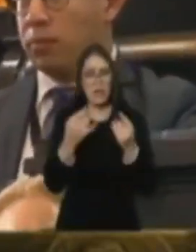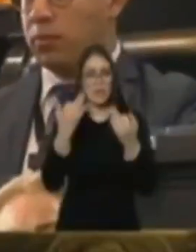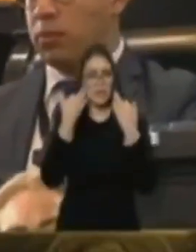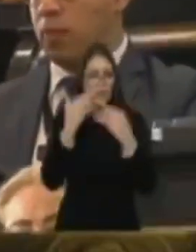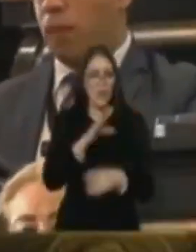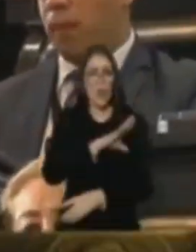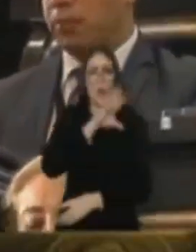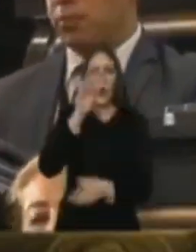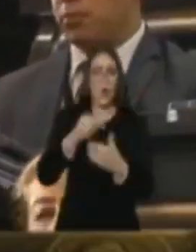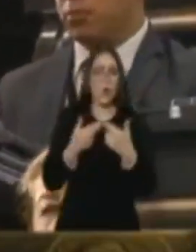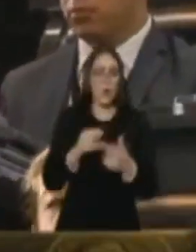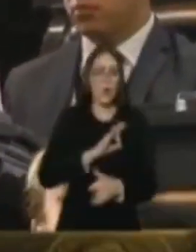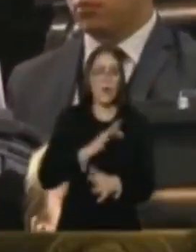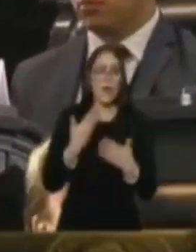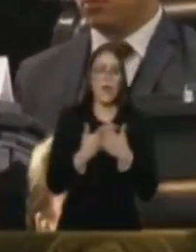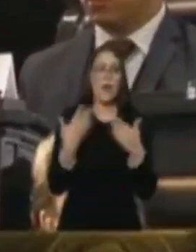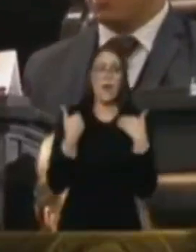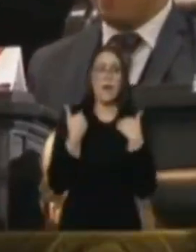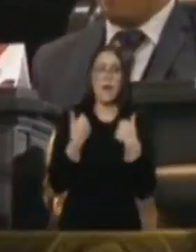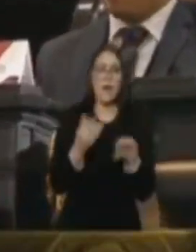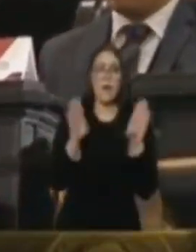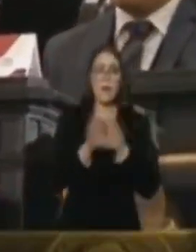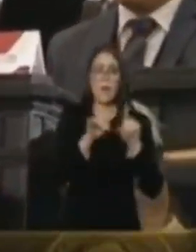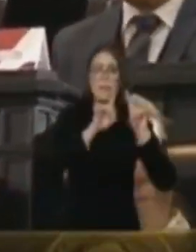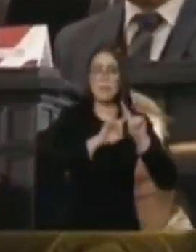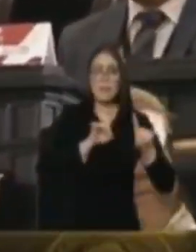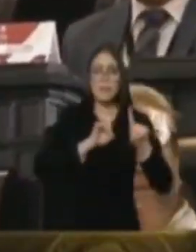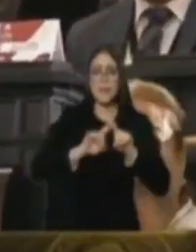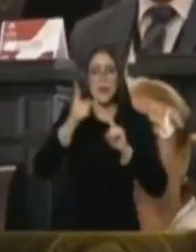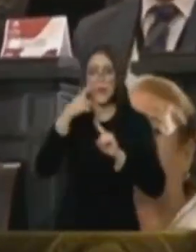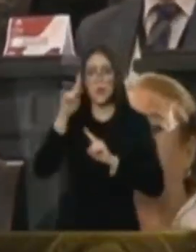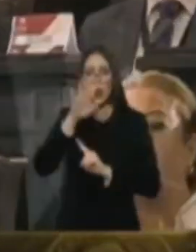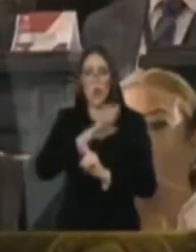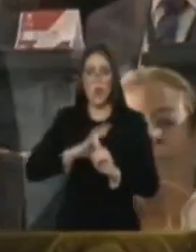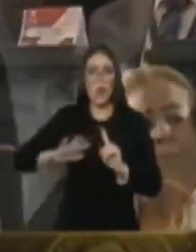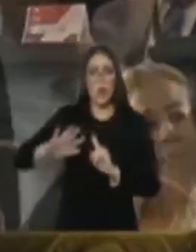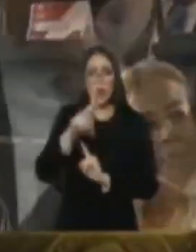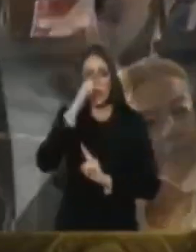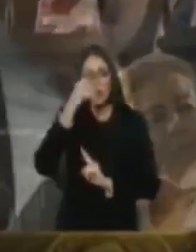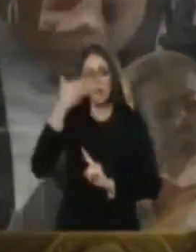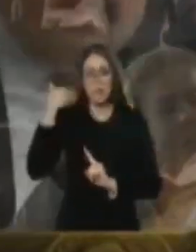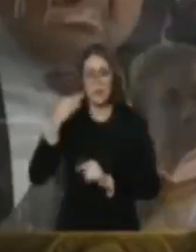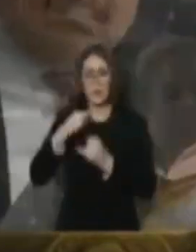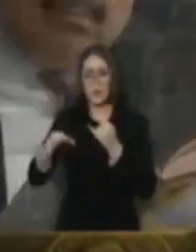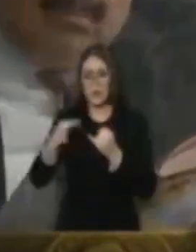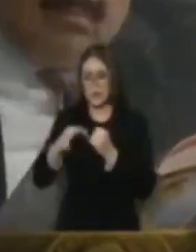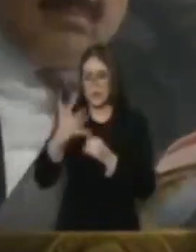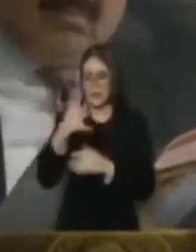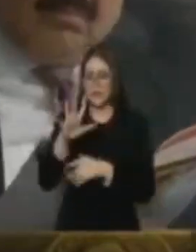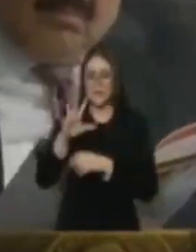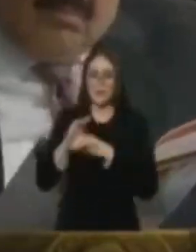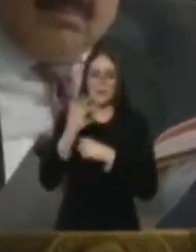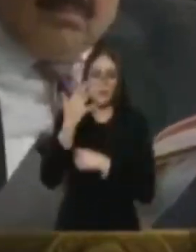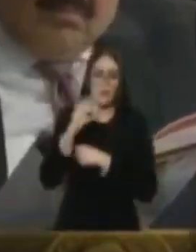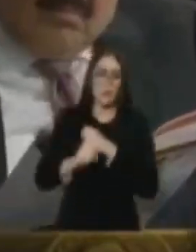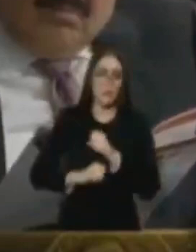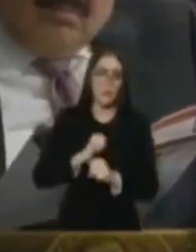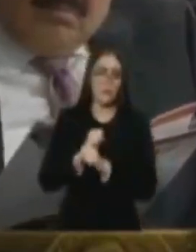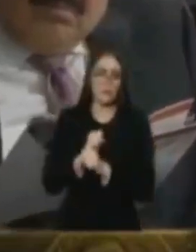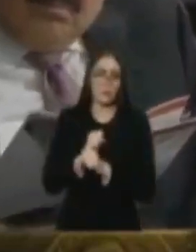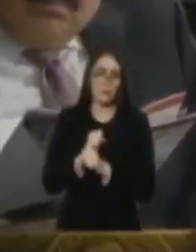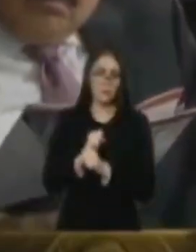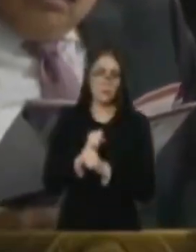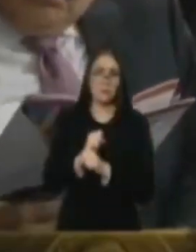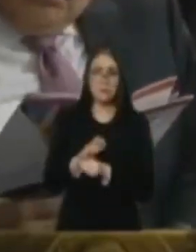que nos permiten entender los variados contextos históricos de las últimas 5 décadas. Así, no